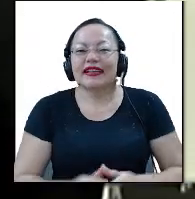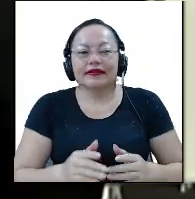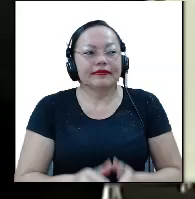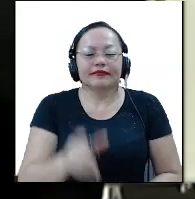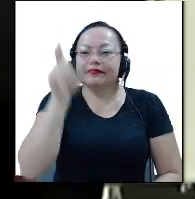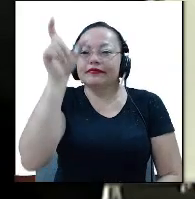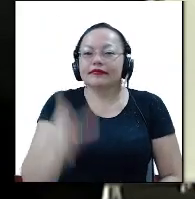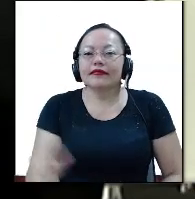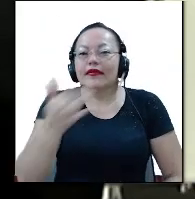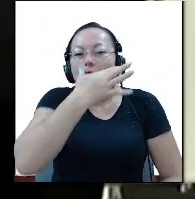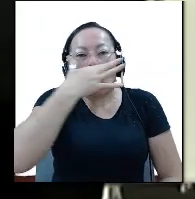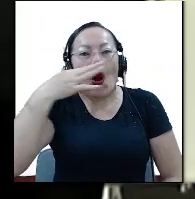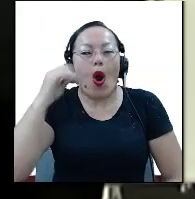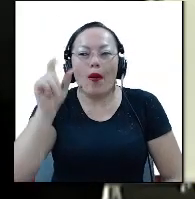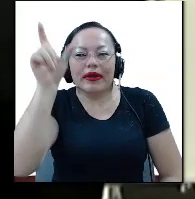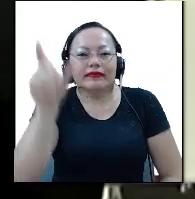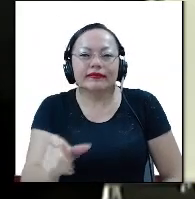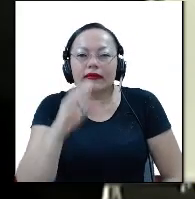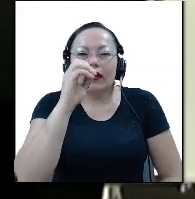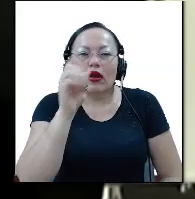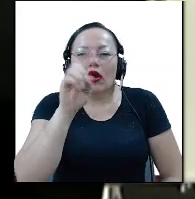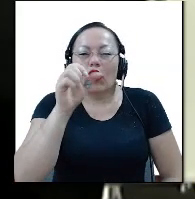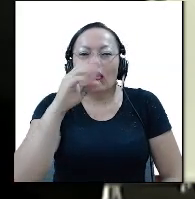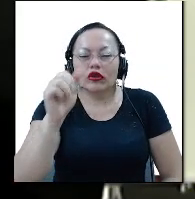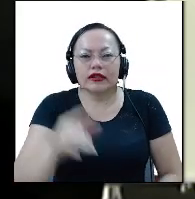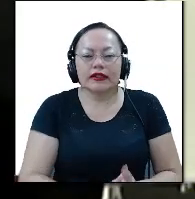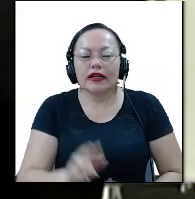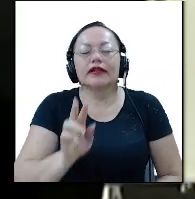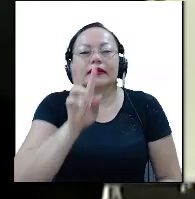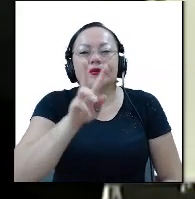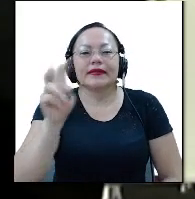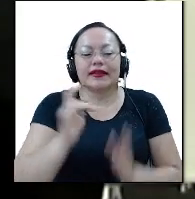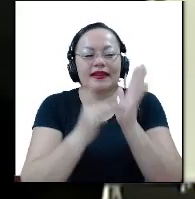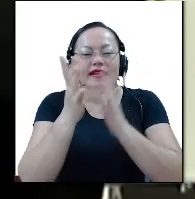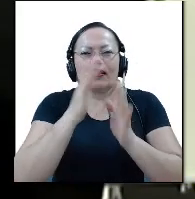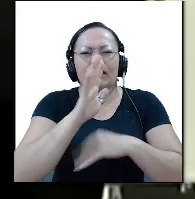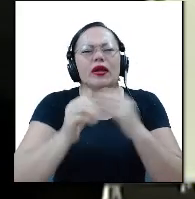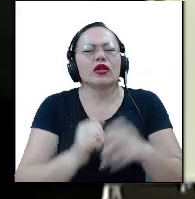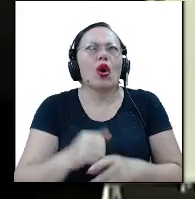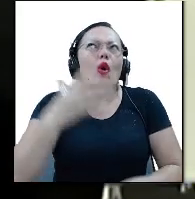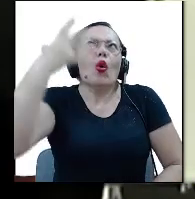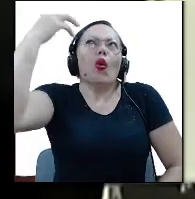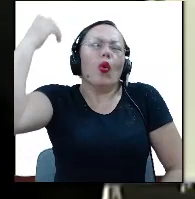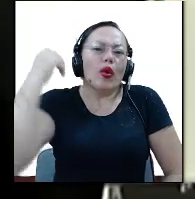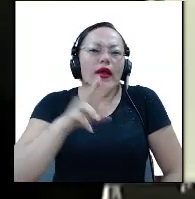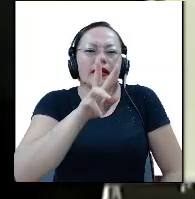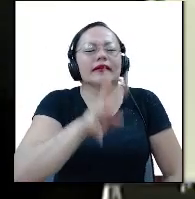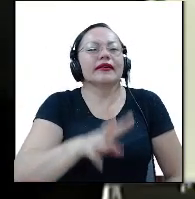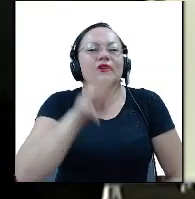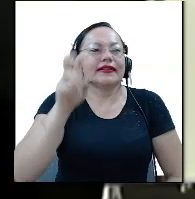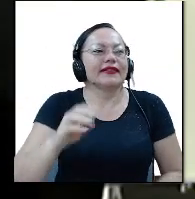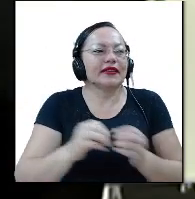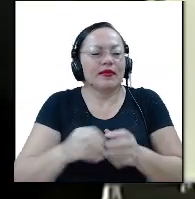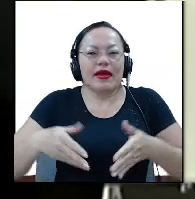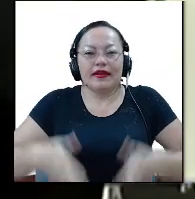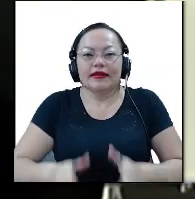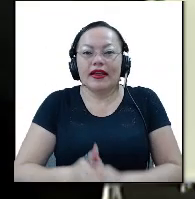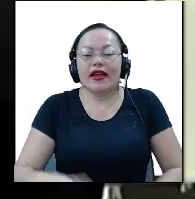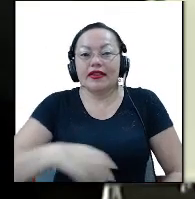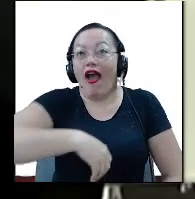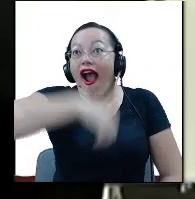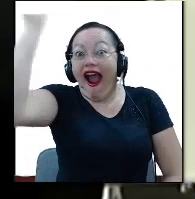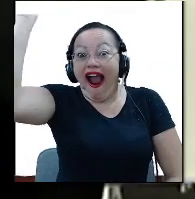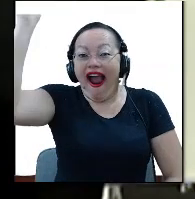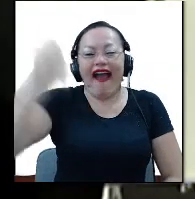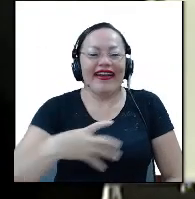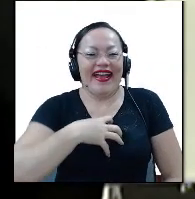Óscar Figueroa, un 27 de abril, pero hace 37 años nacía este campeón